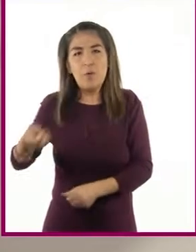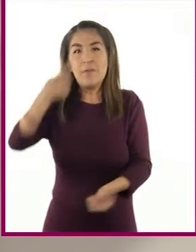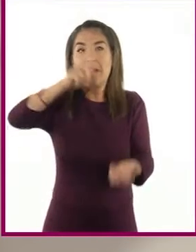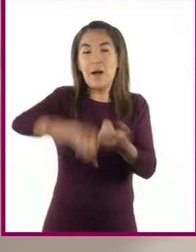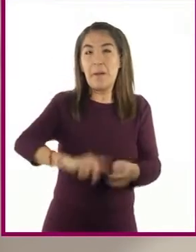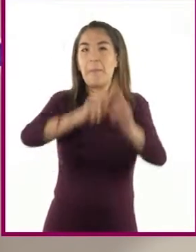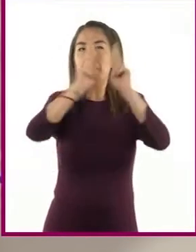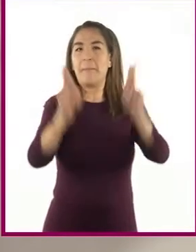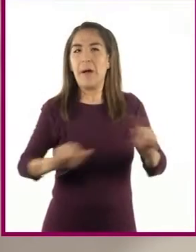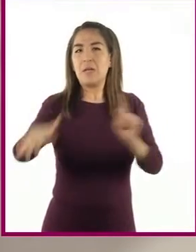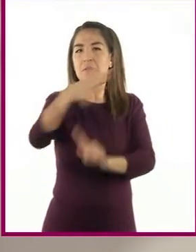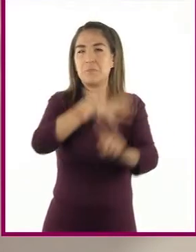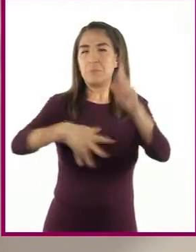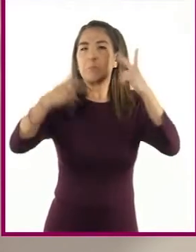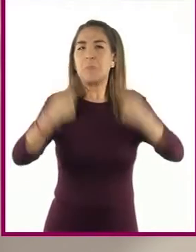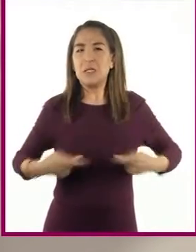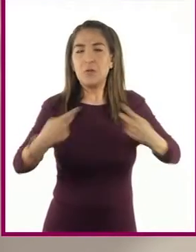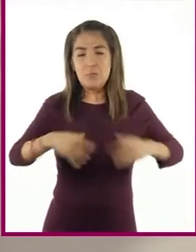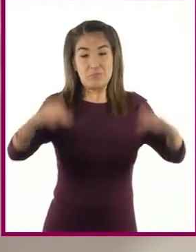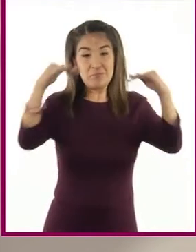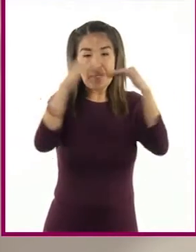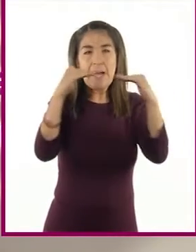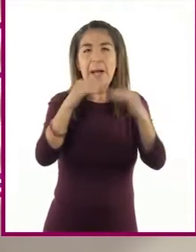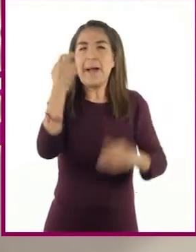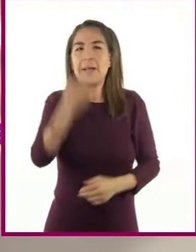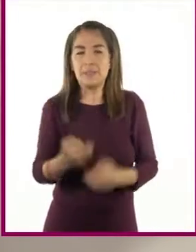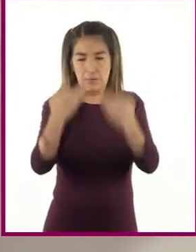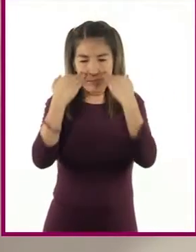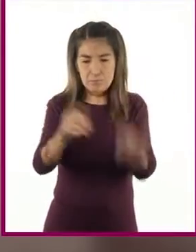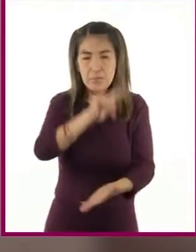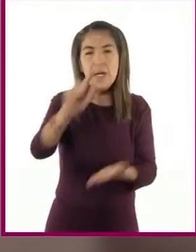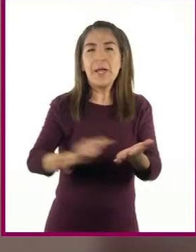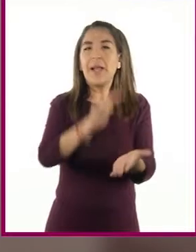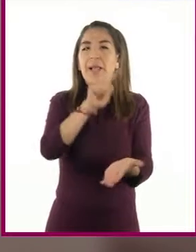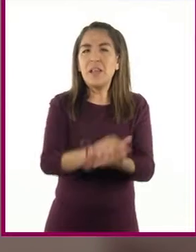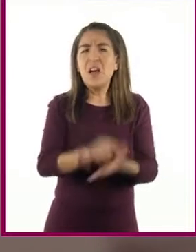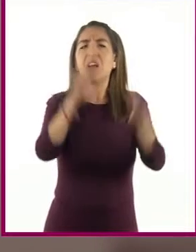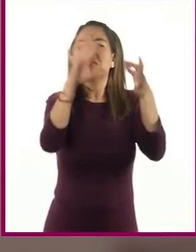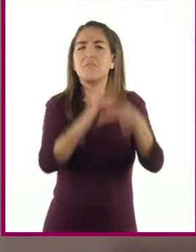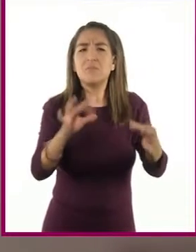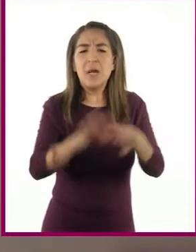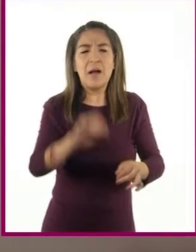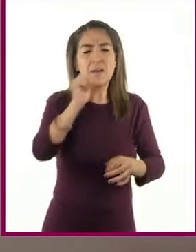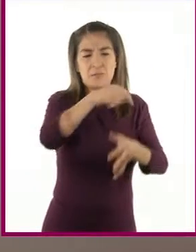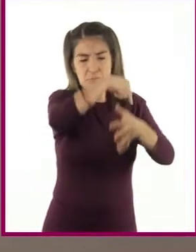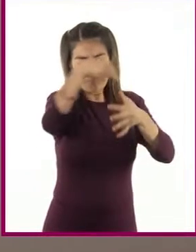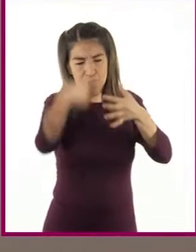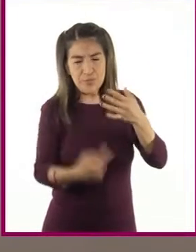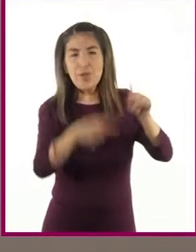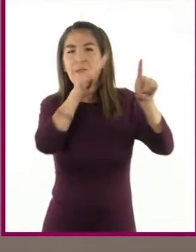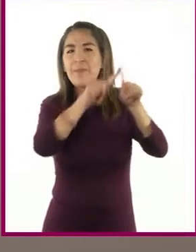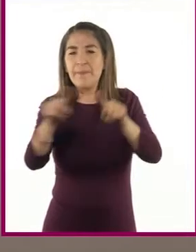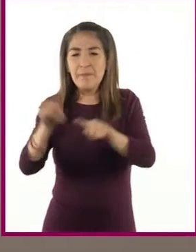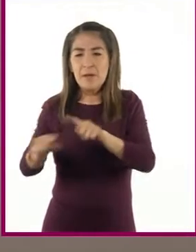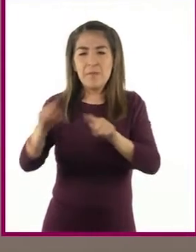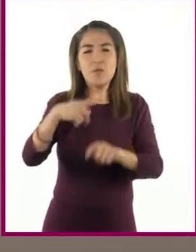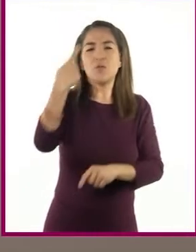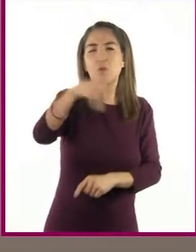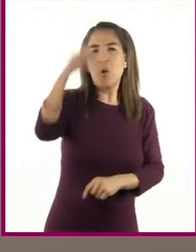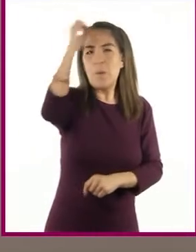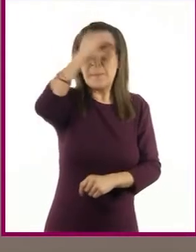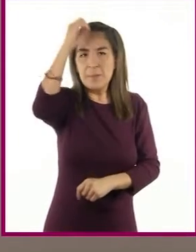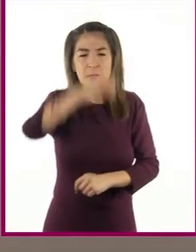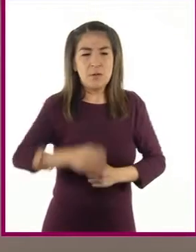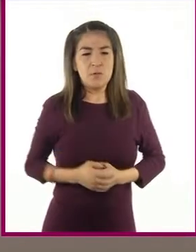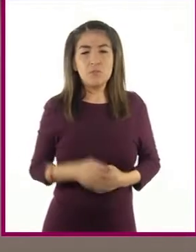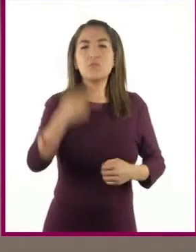sociedad. Supone la igualdad ante la ley. Pueden explicarse desde distintos puntos de vista. Cuenta con